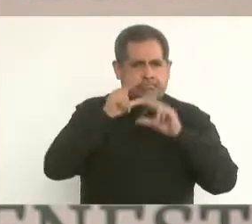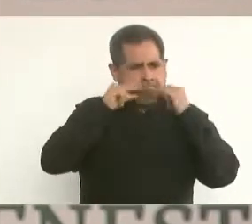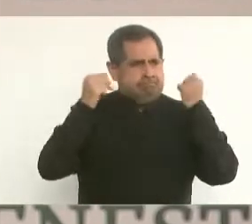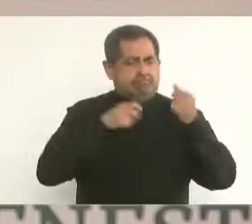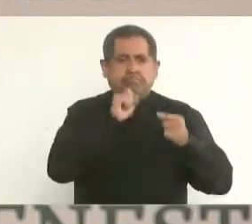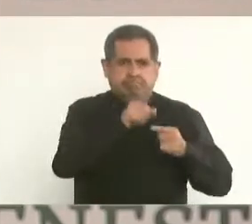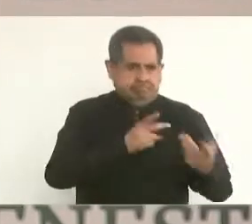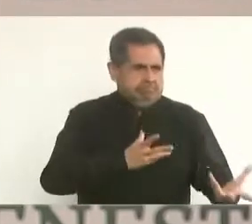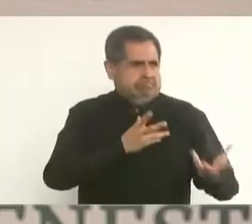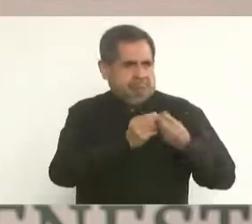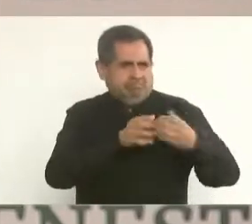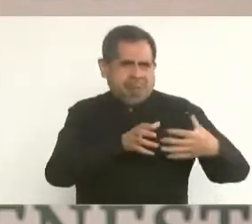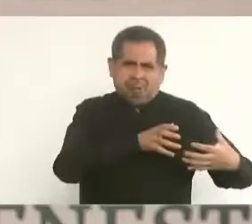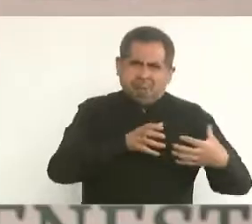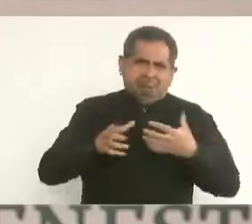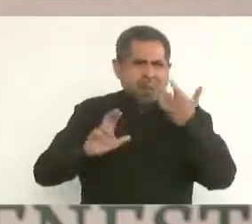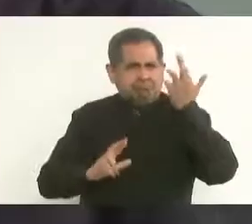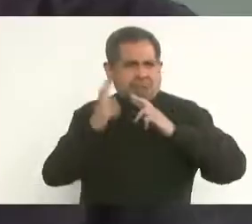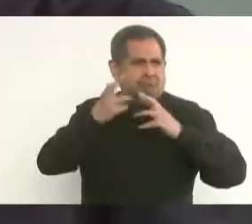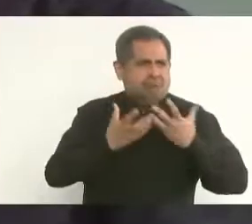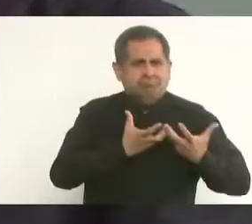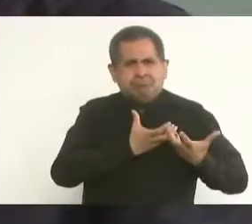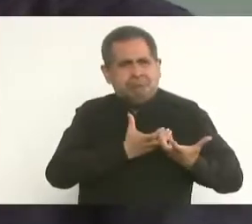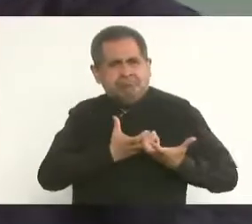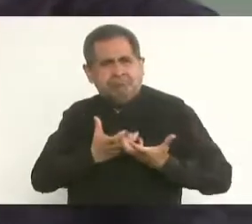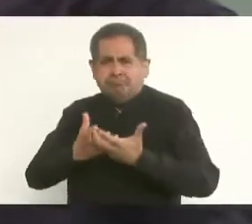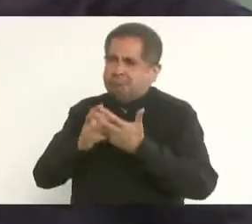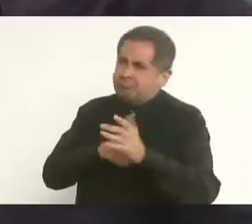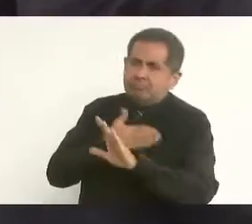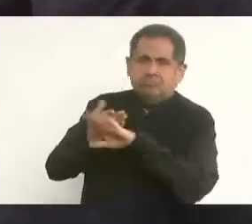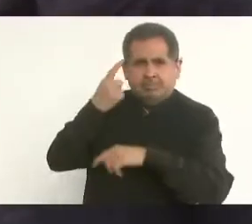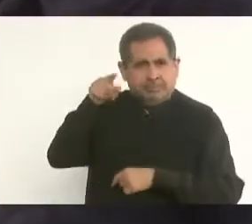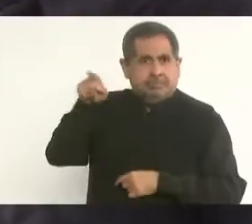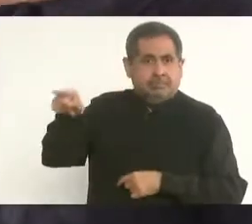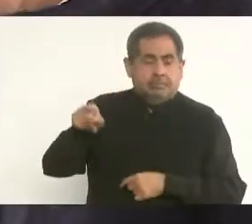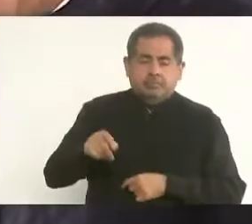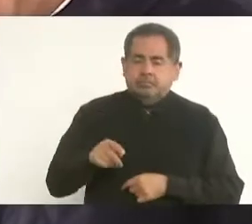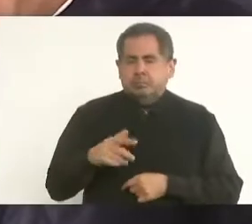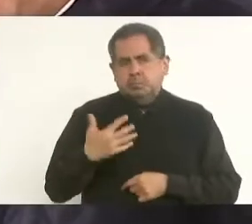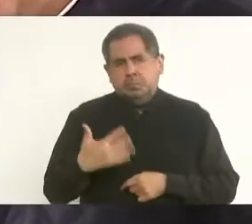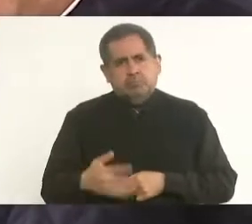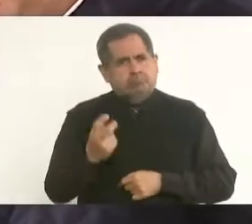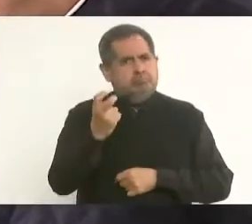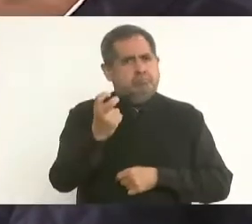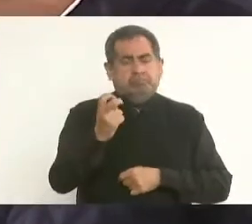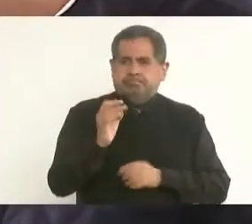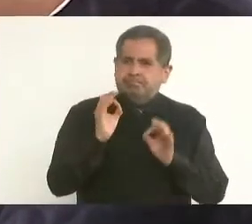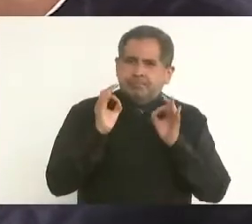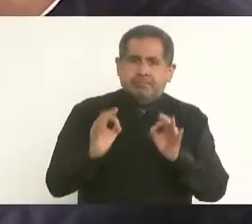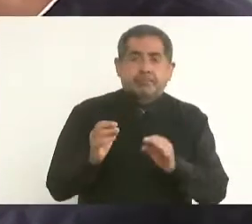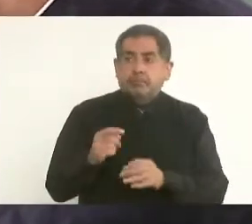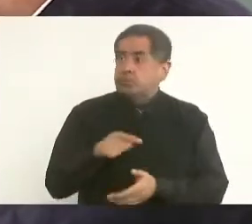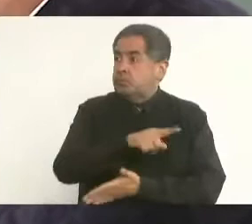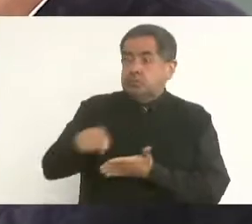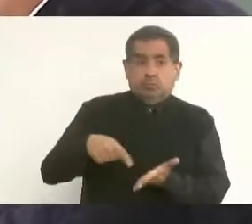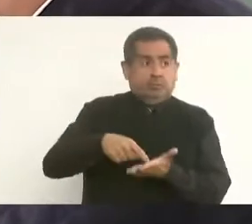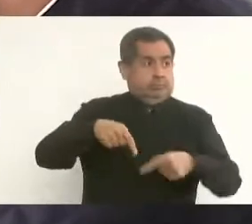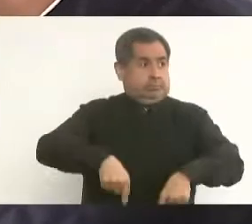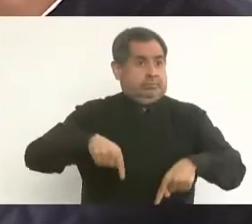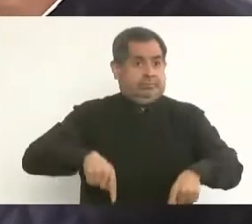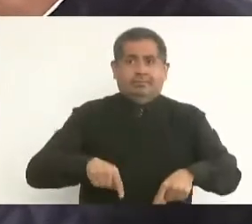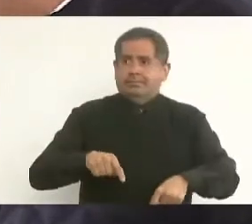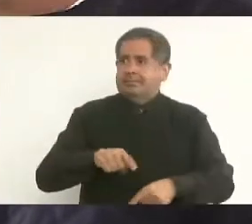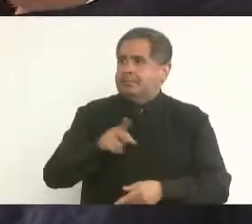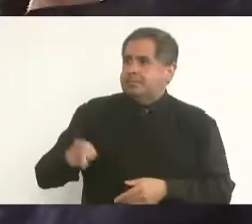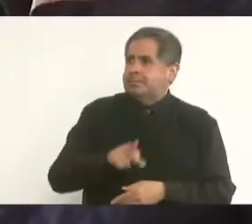y muchos otros revolucionarios. Por eso, estar aquí en Tlaxcalaltongo